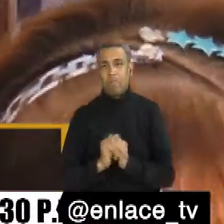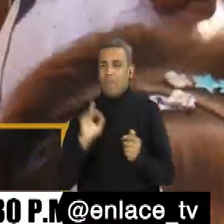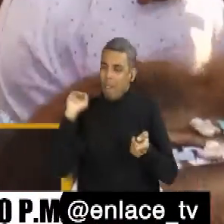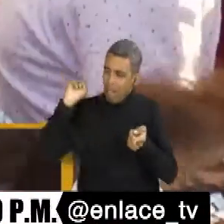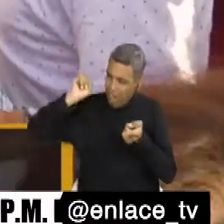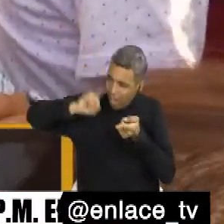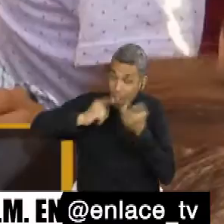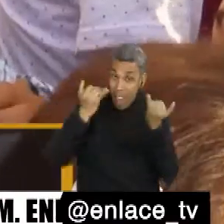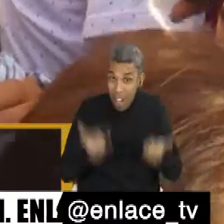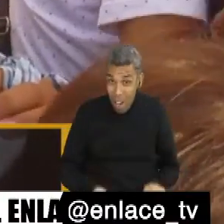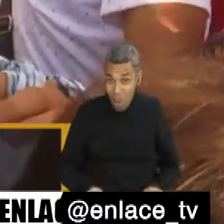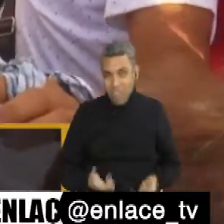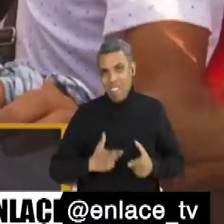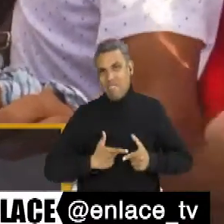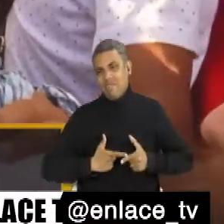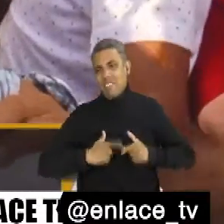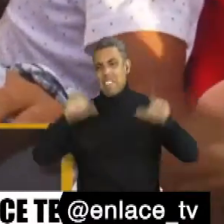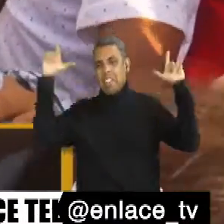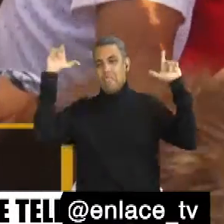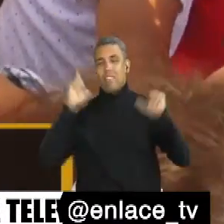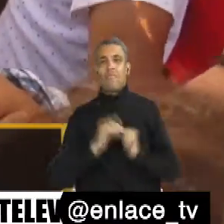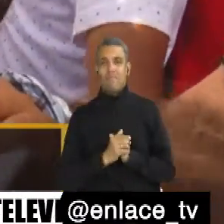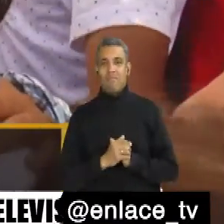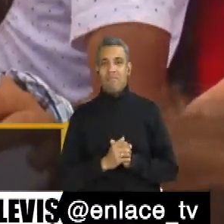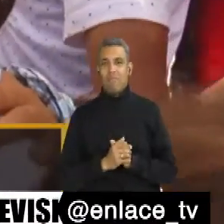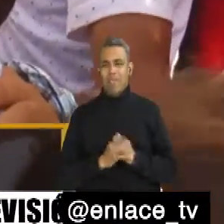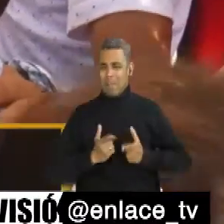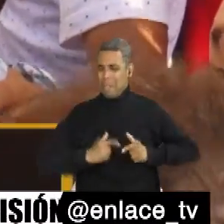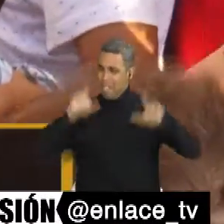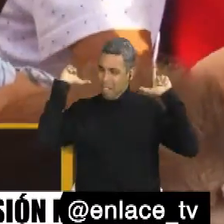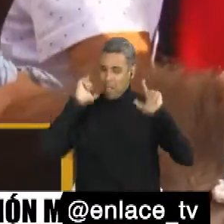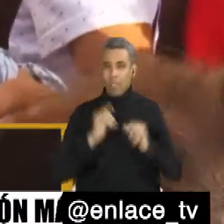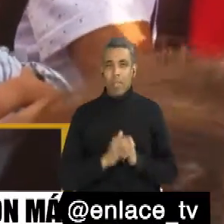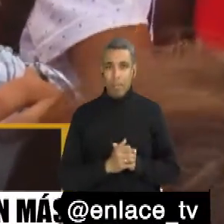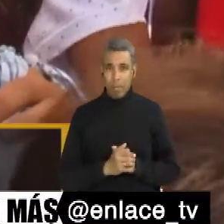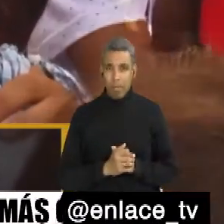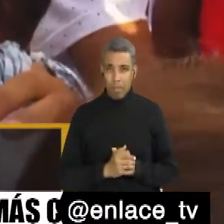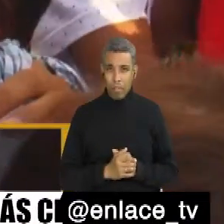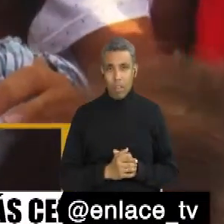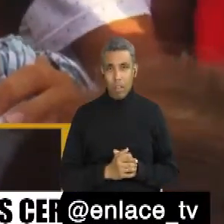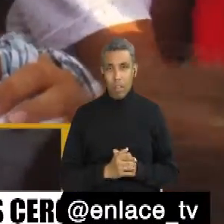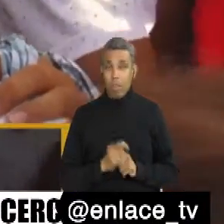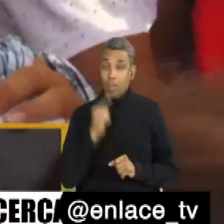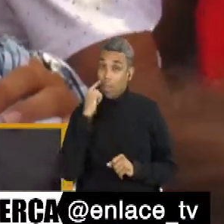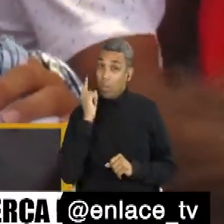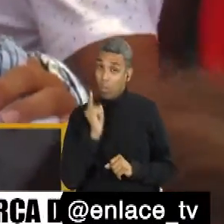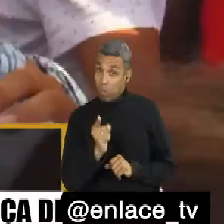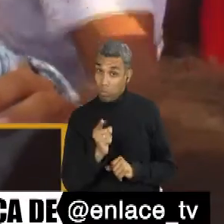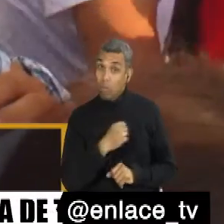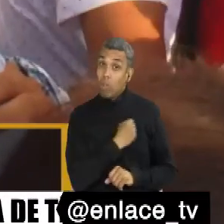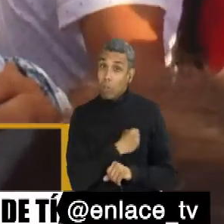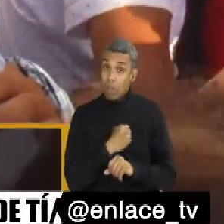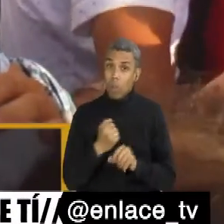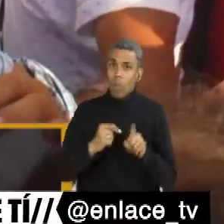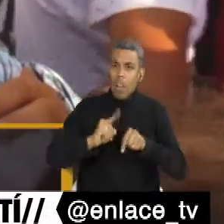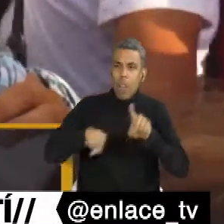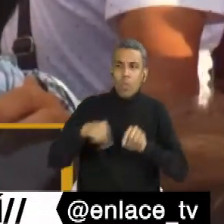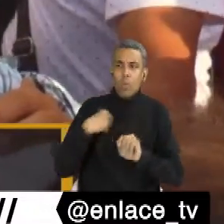Solamente exijo que cese la persecución contra el suscrito. He